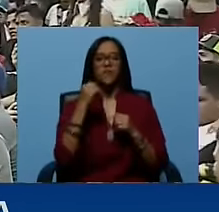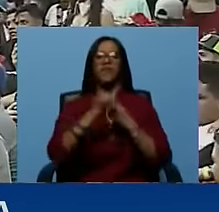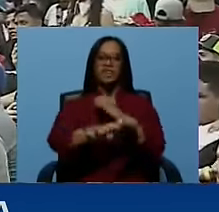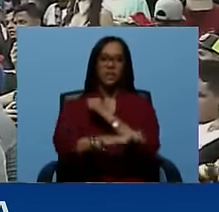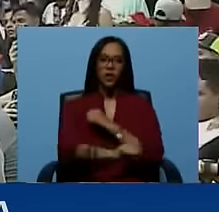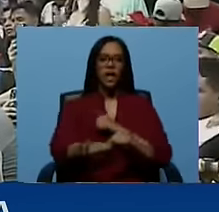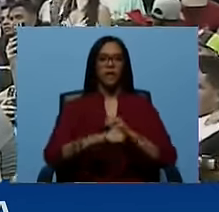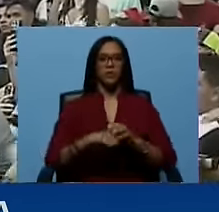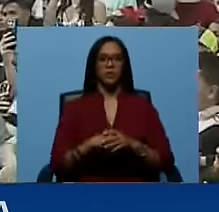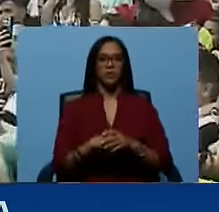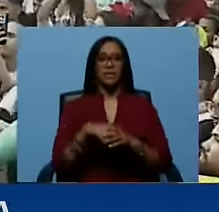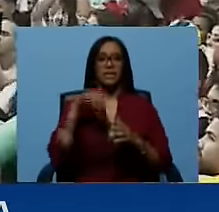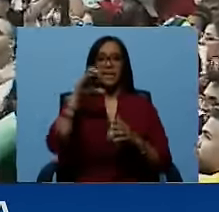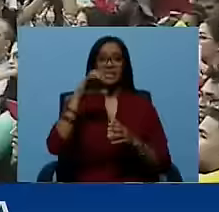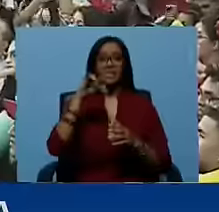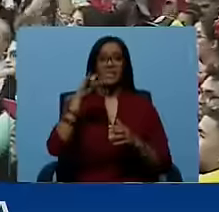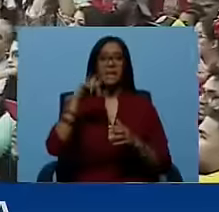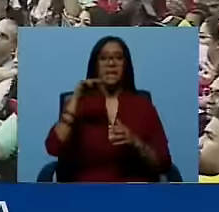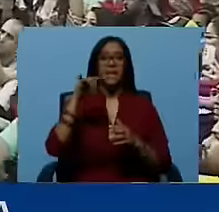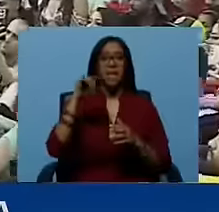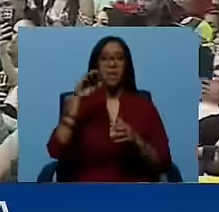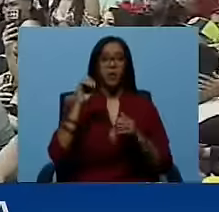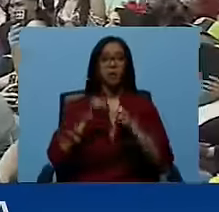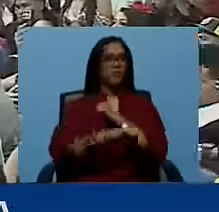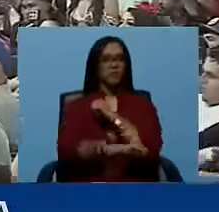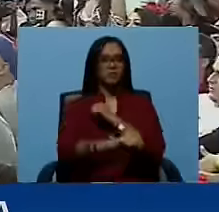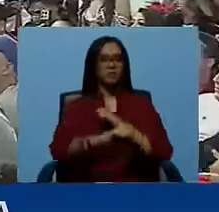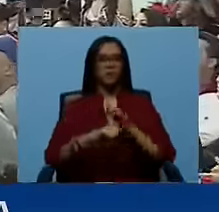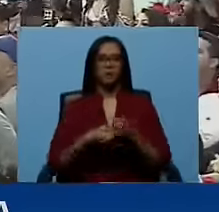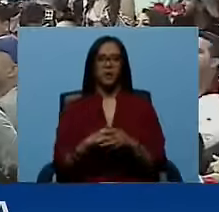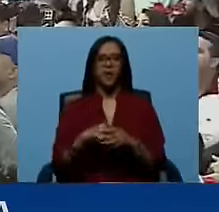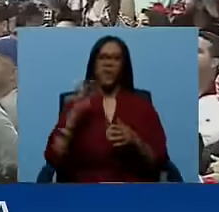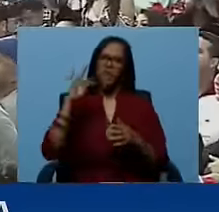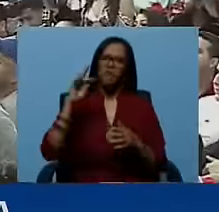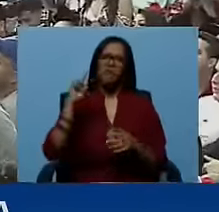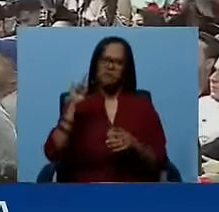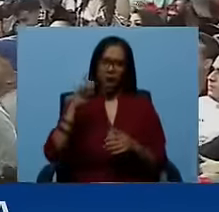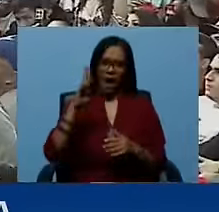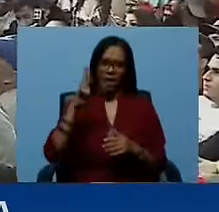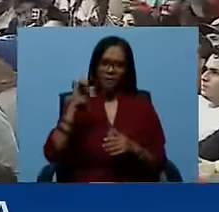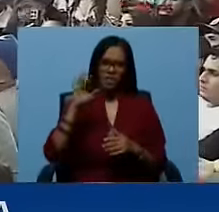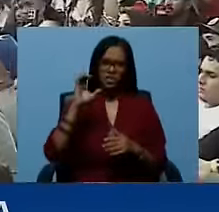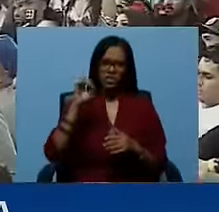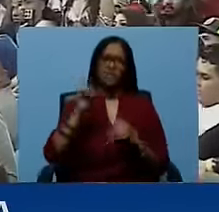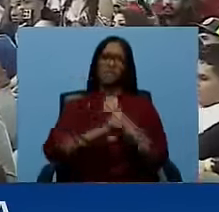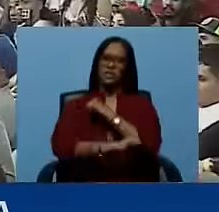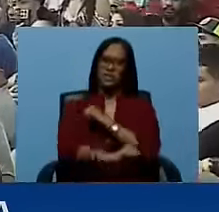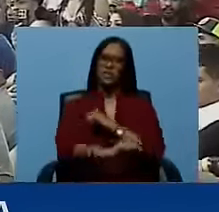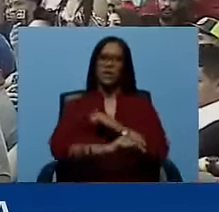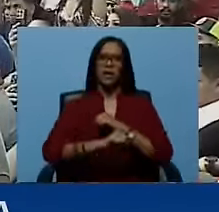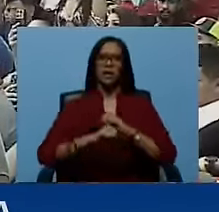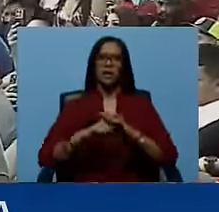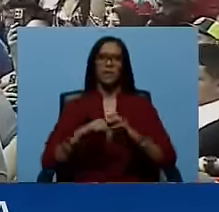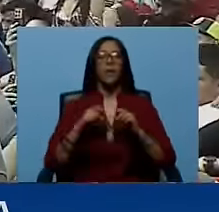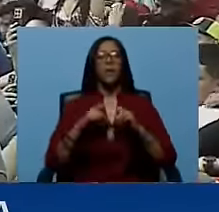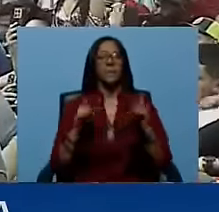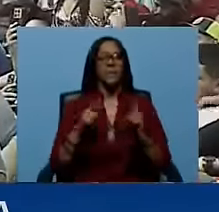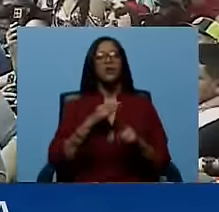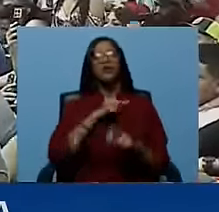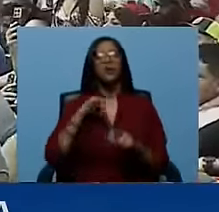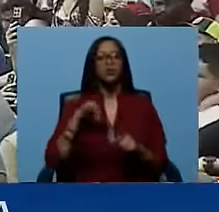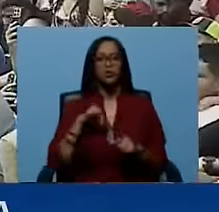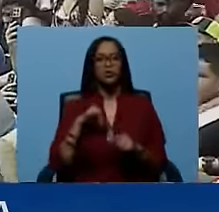traicionado. Cipriano Castro fue traicionado. Fabricio Ojeda fue traicionado. Pero nosotros